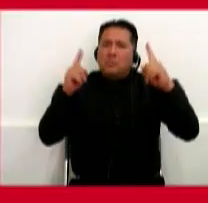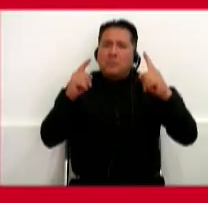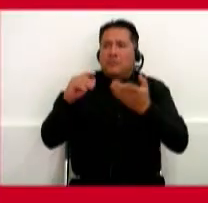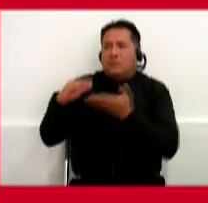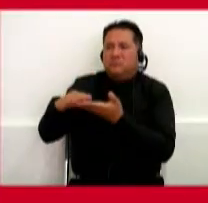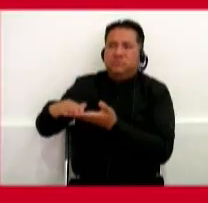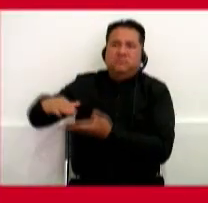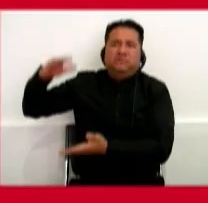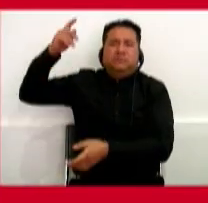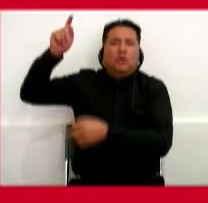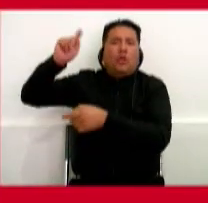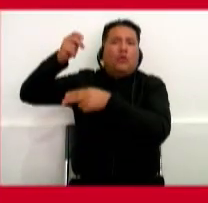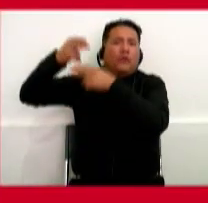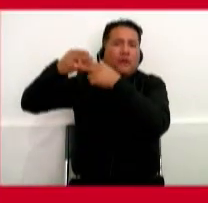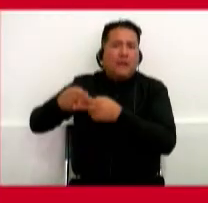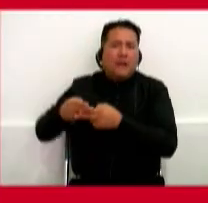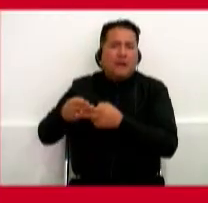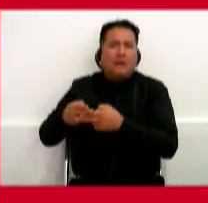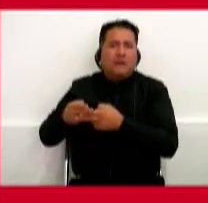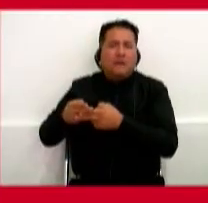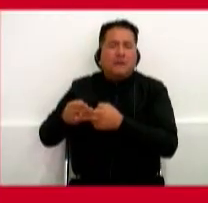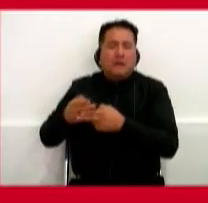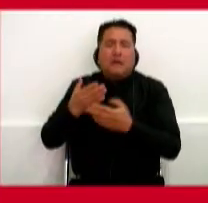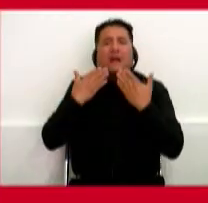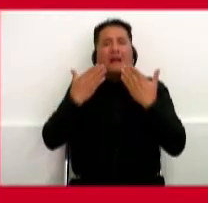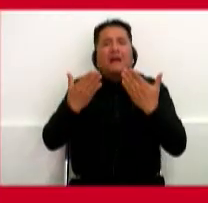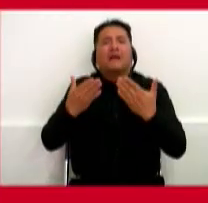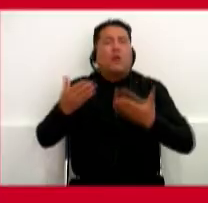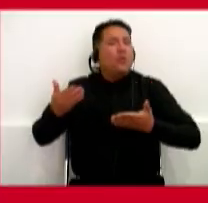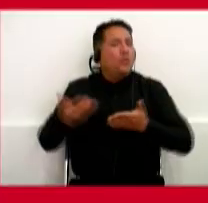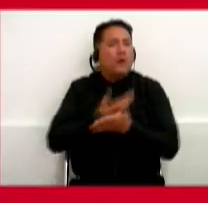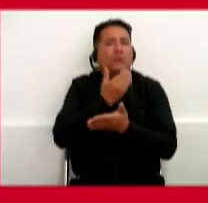una pasada. También hemos podido